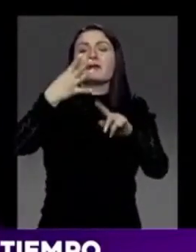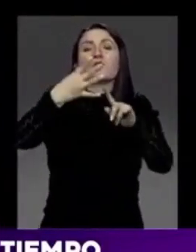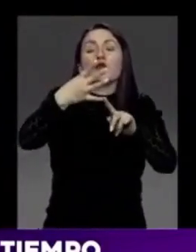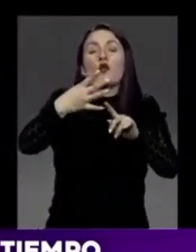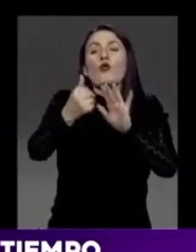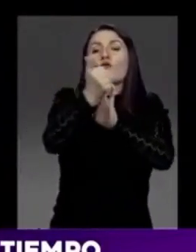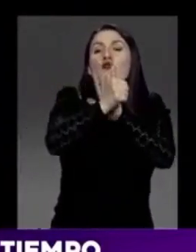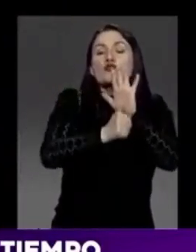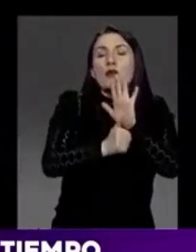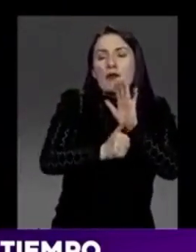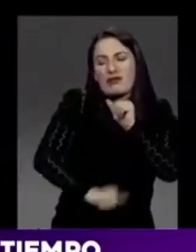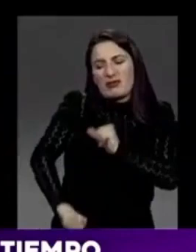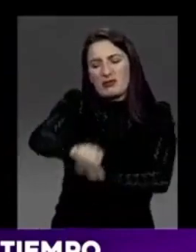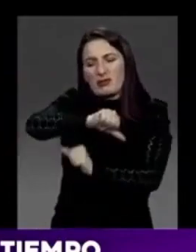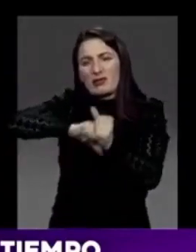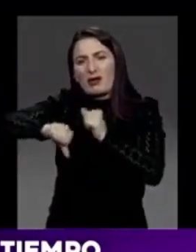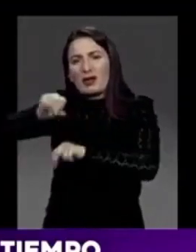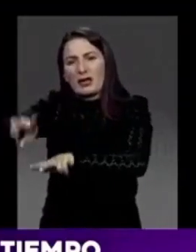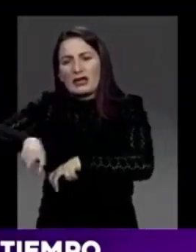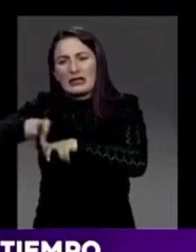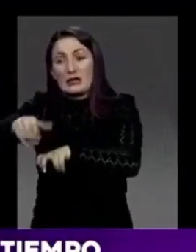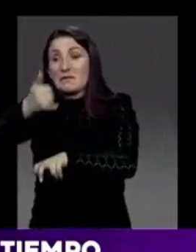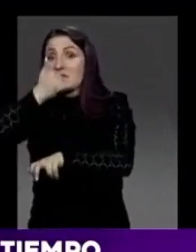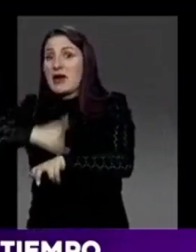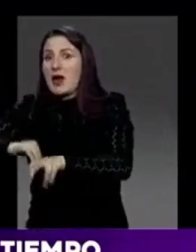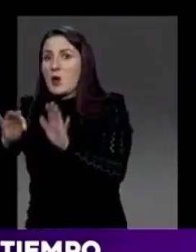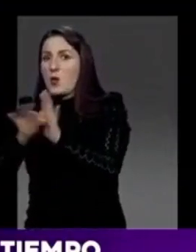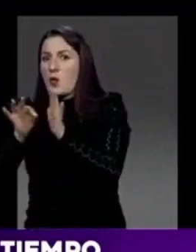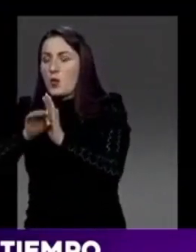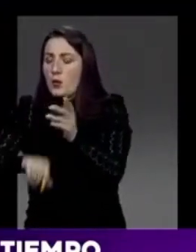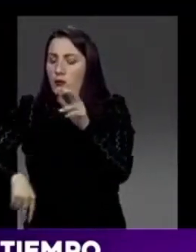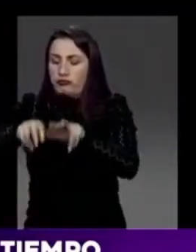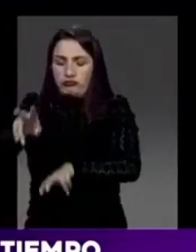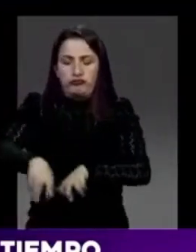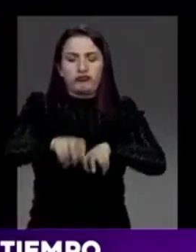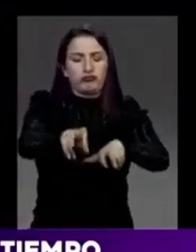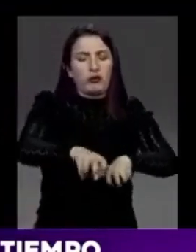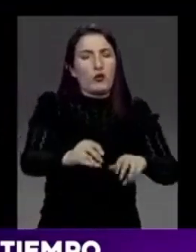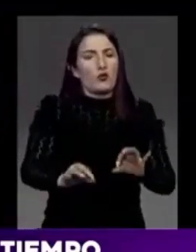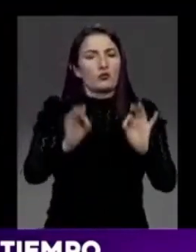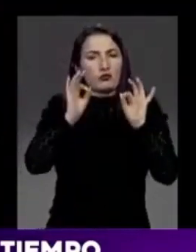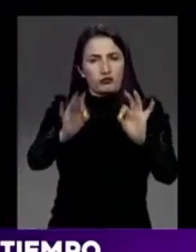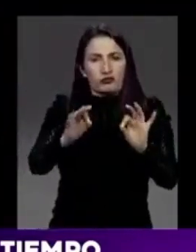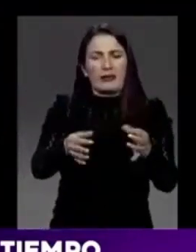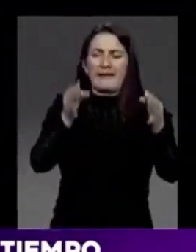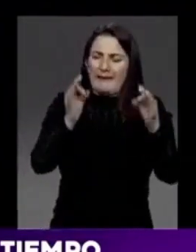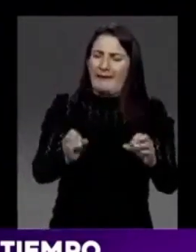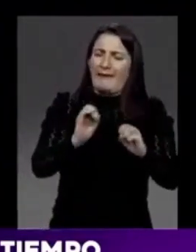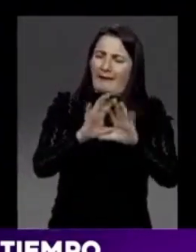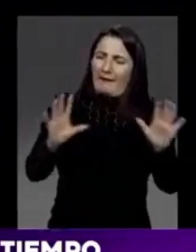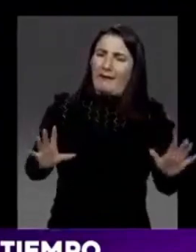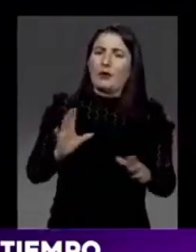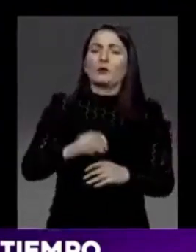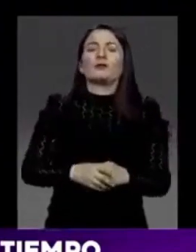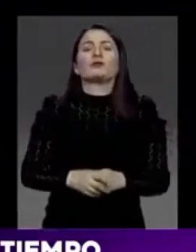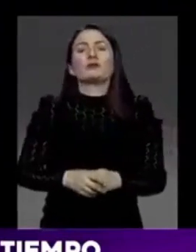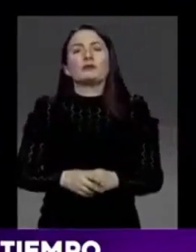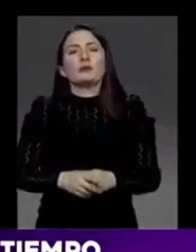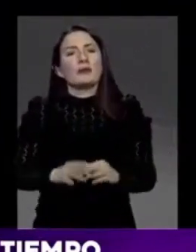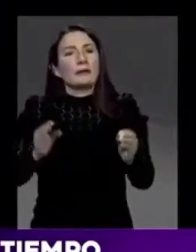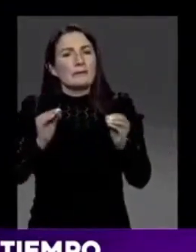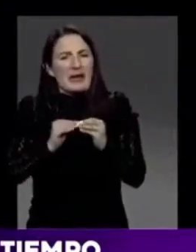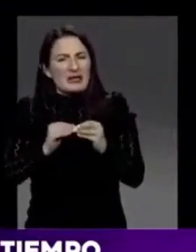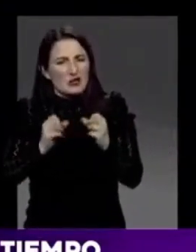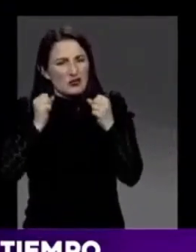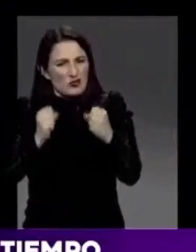de transición de cultivos de uso ilícito a cultivos de uso lícito pero concretos claros inclusive inclusive ser hasta